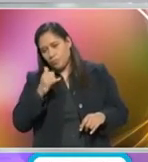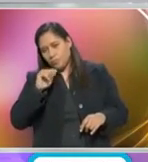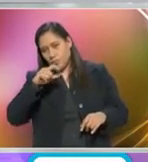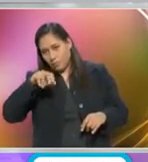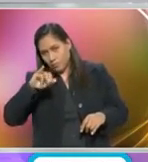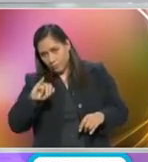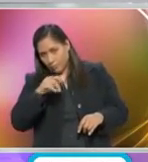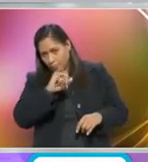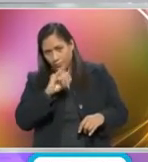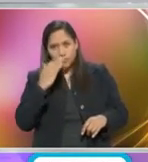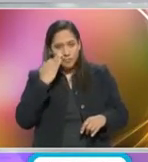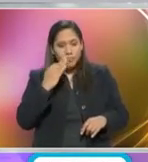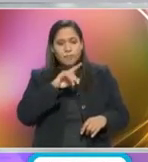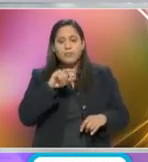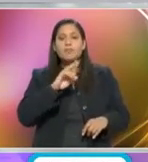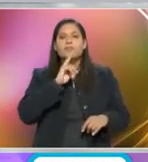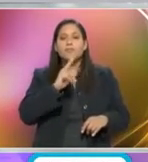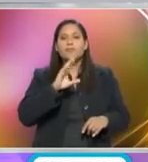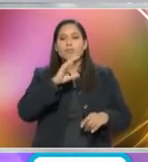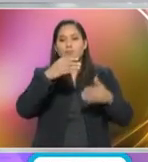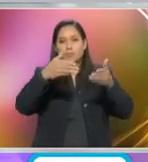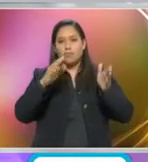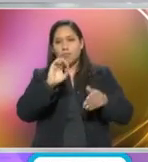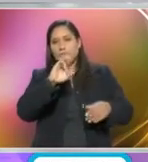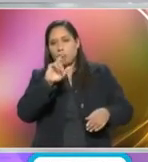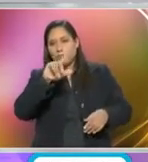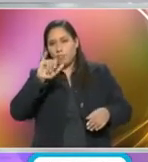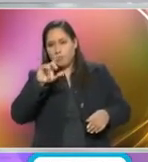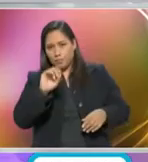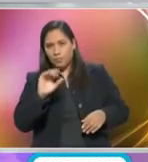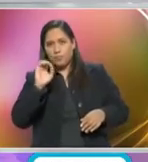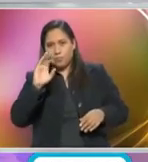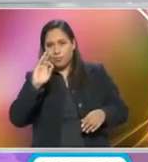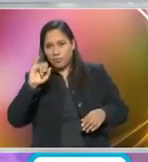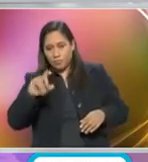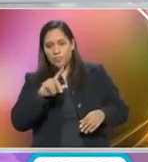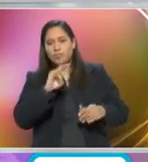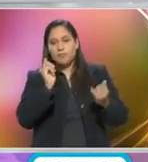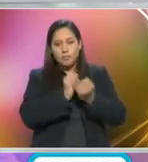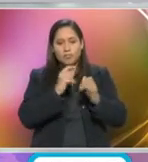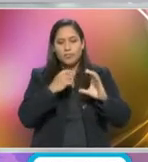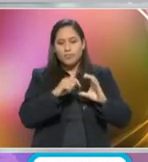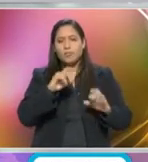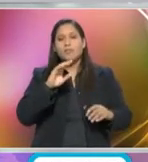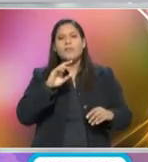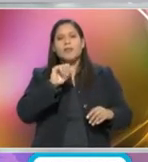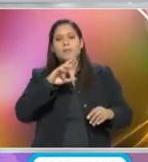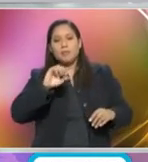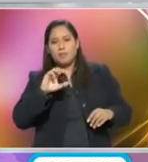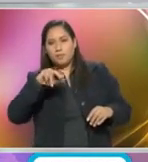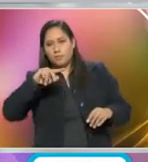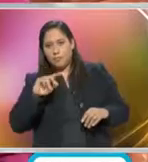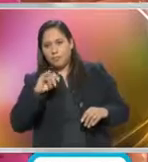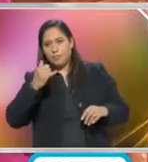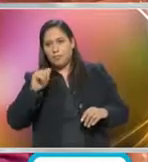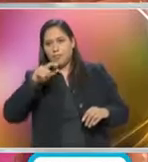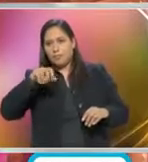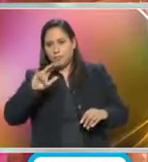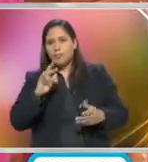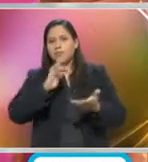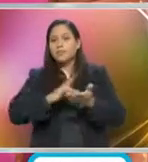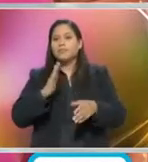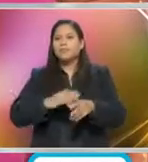Y luego nos vamos a Voces de Corralejo Oficial, también en el Face. Okay. Y en el Twitter también, Marco Antonio el Jackie. Pues muchísimas gracias, de verdad, por estar el día de hoy con